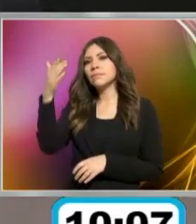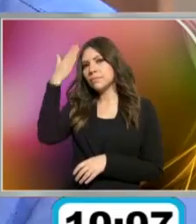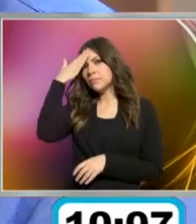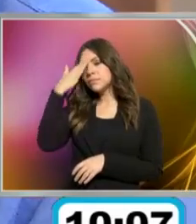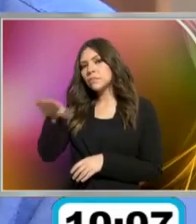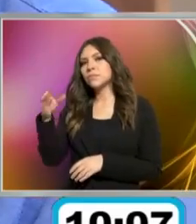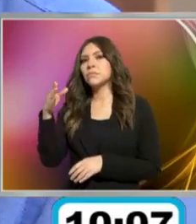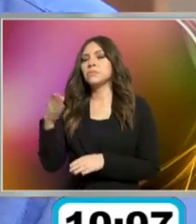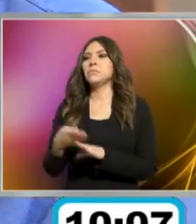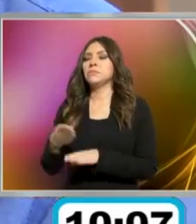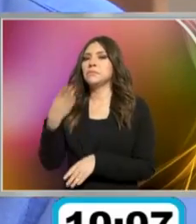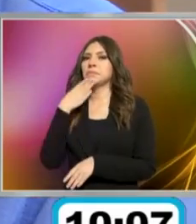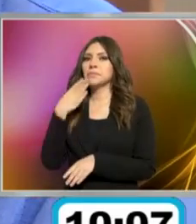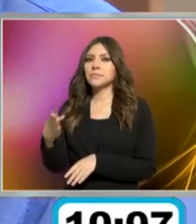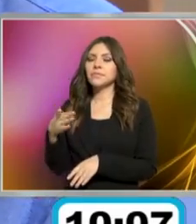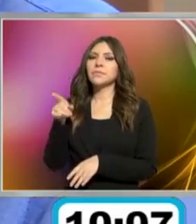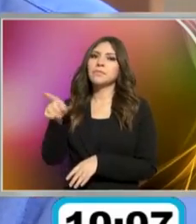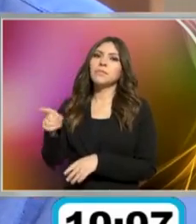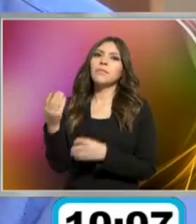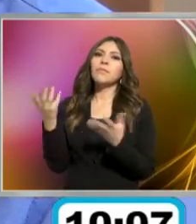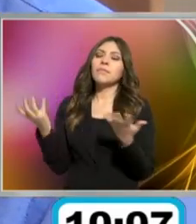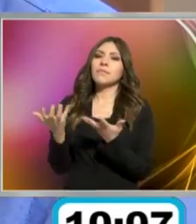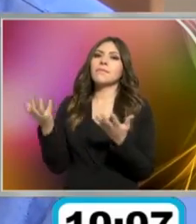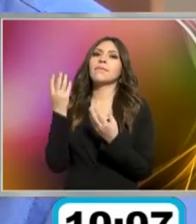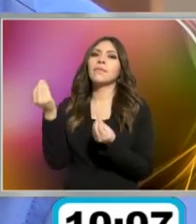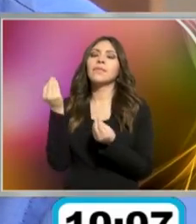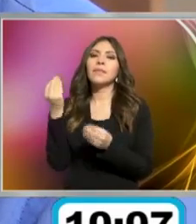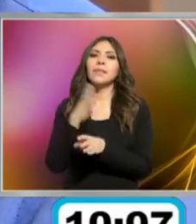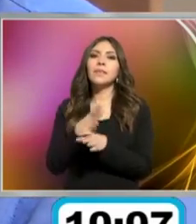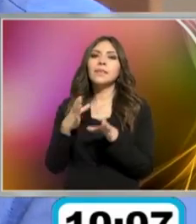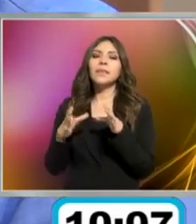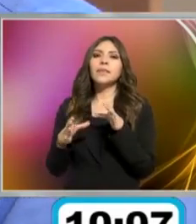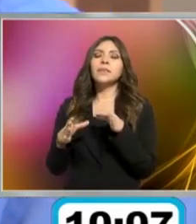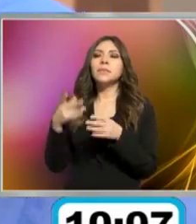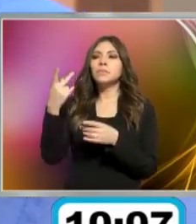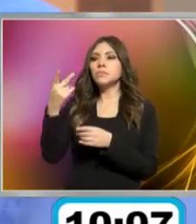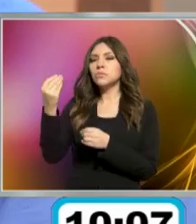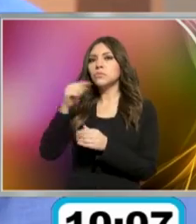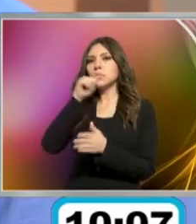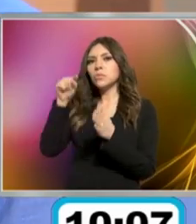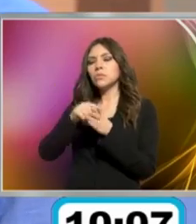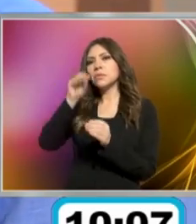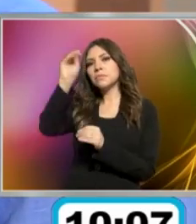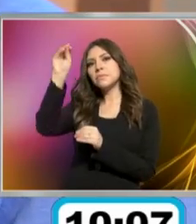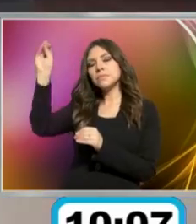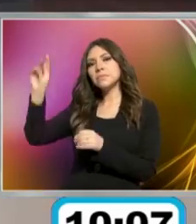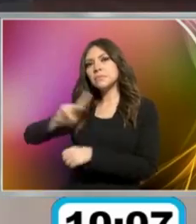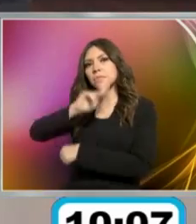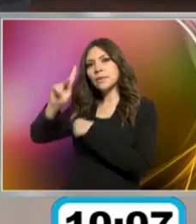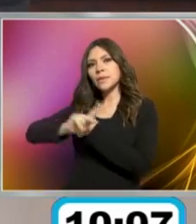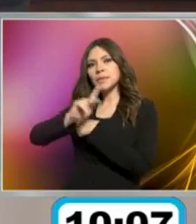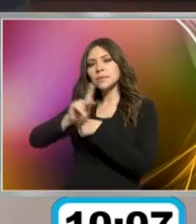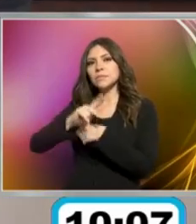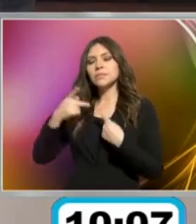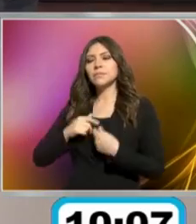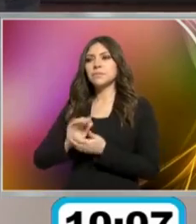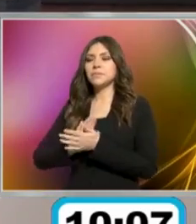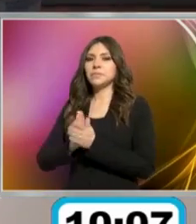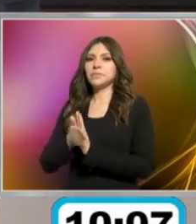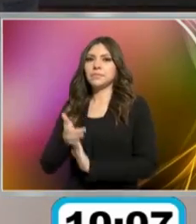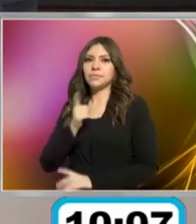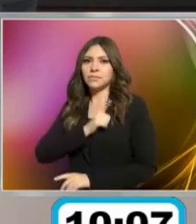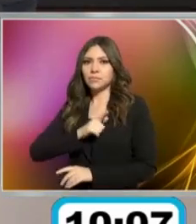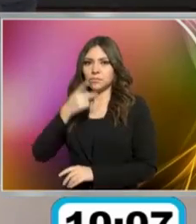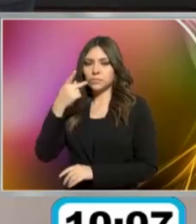muy bien. Has conquistado pues gran parte ya de nuestro continente con tu música. Ahora